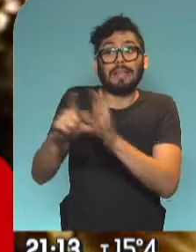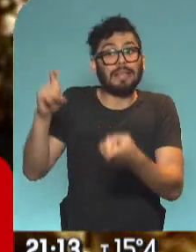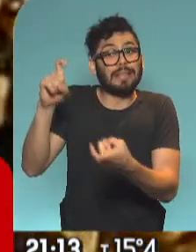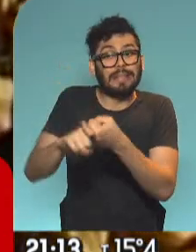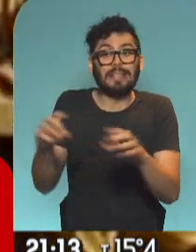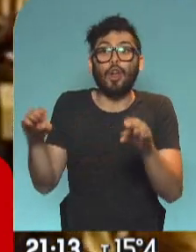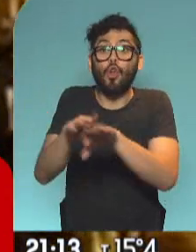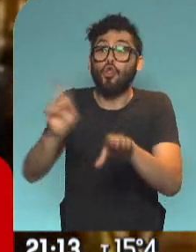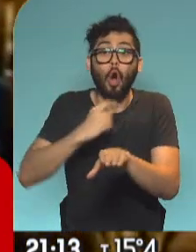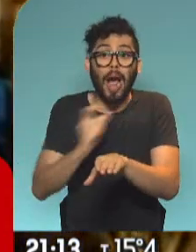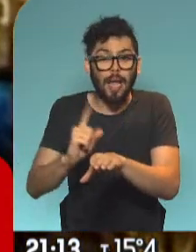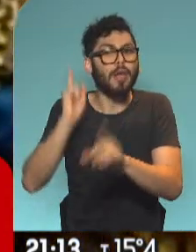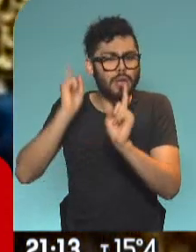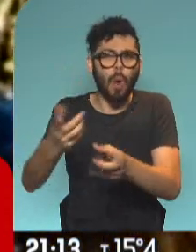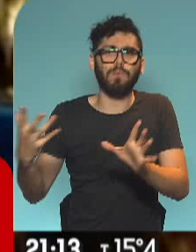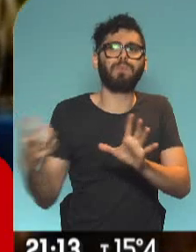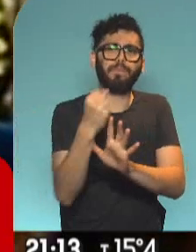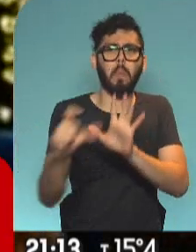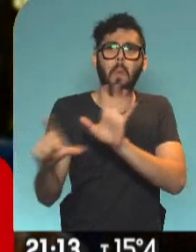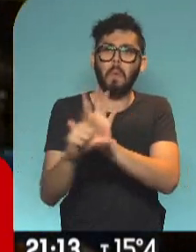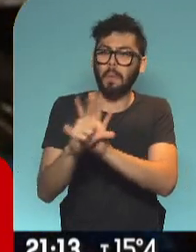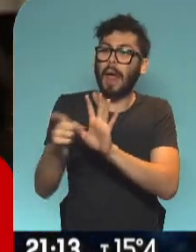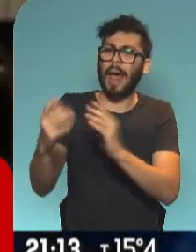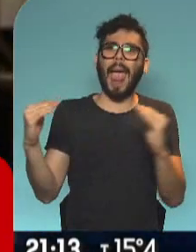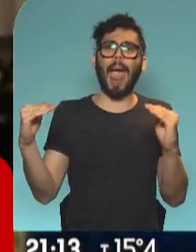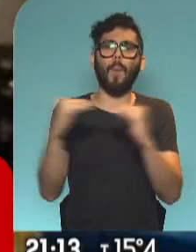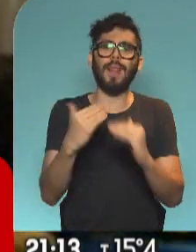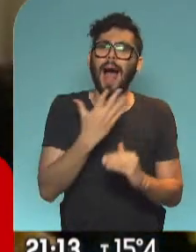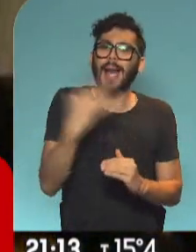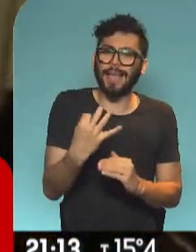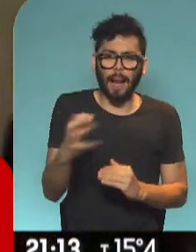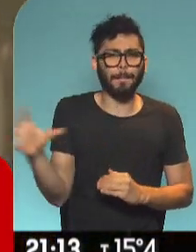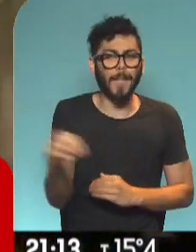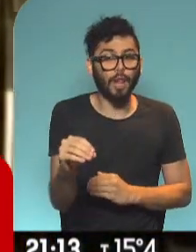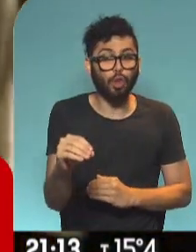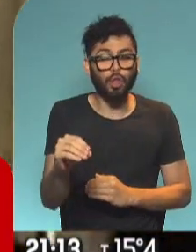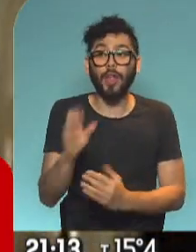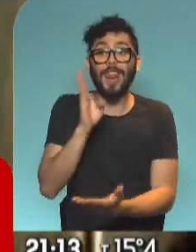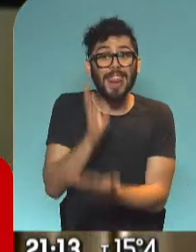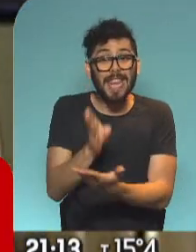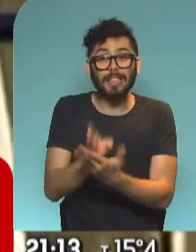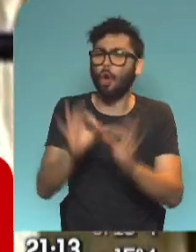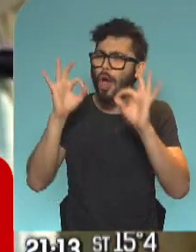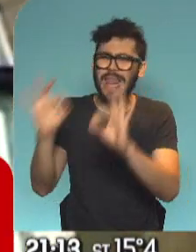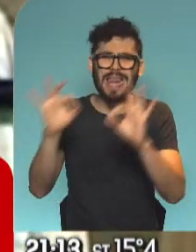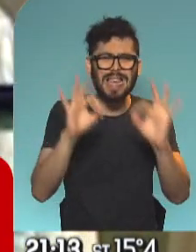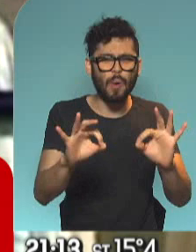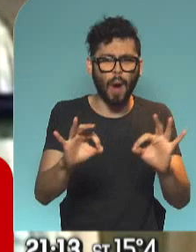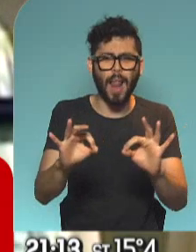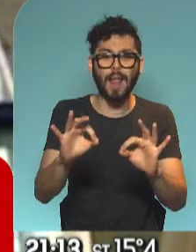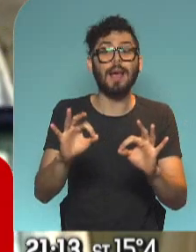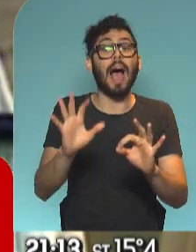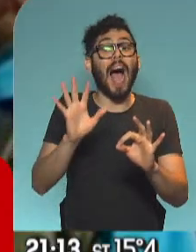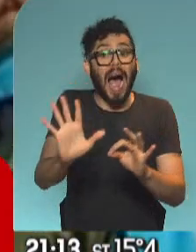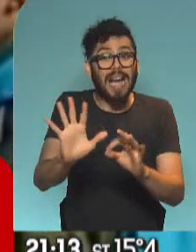igualitario que finalmente fue aprobada y sigue demostrando igualdad real para todos, los mismos derechos con los mismos nombres. Así